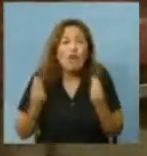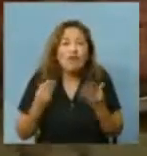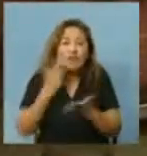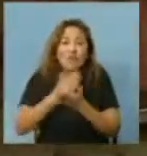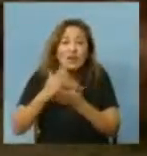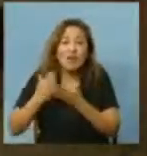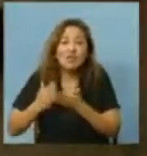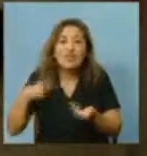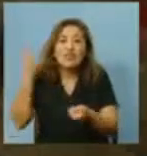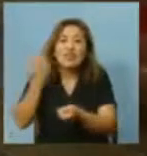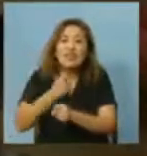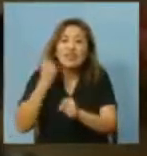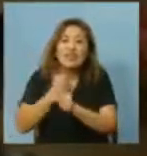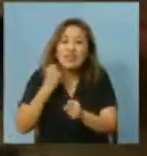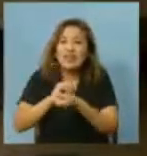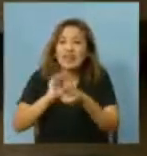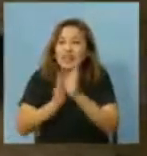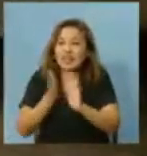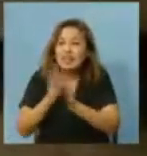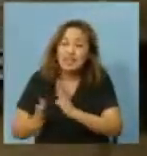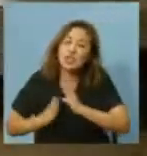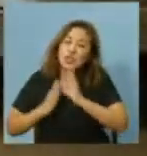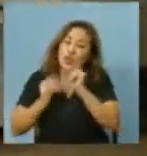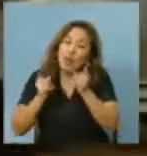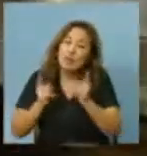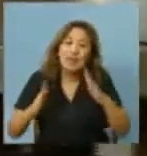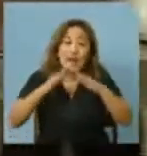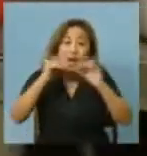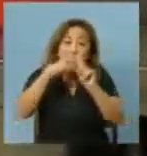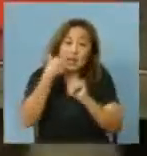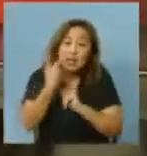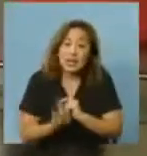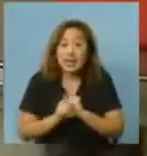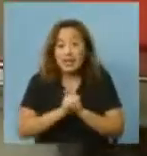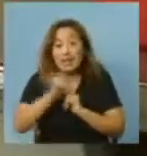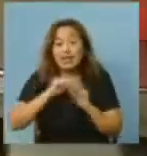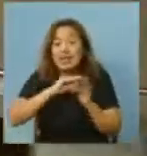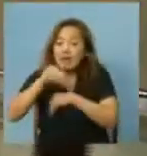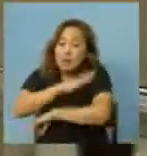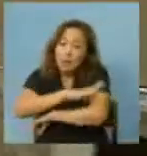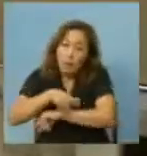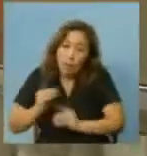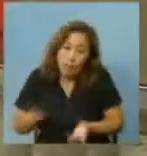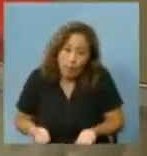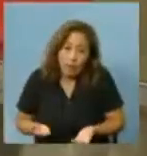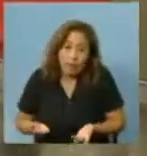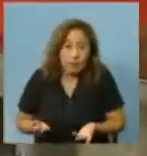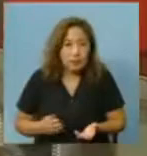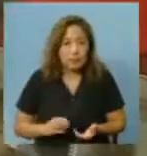trabajan sin recibir nada a cambio y ayudan a la iglesia y en este caso a las familias carenciadas.